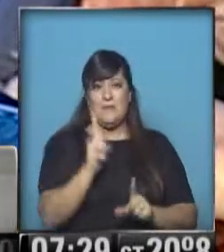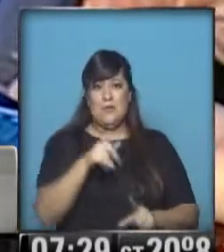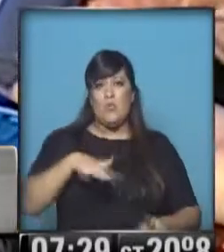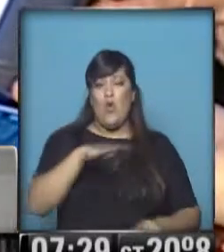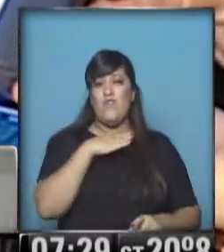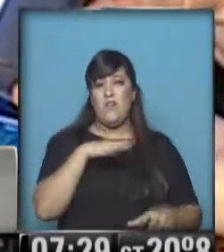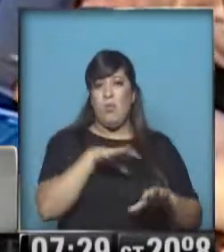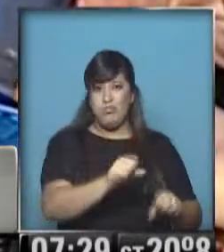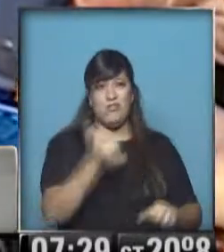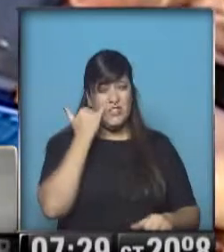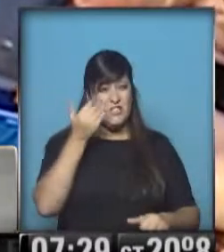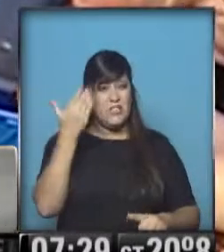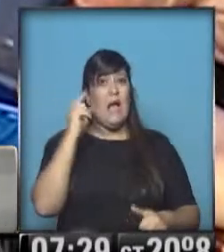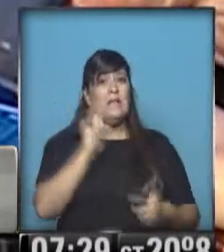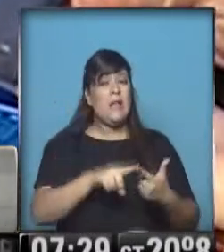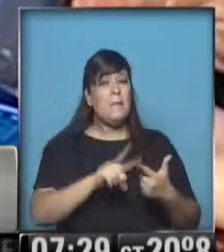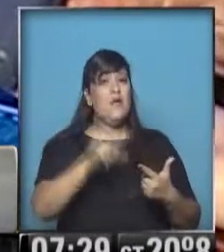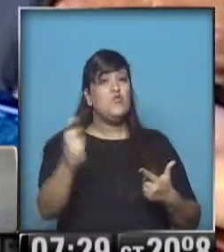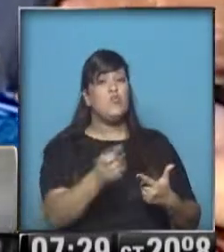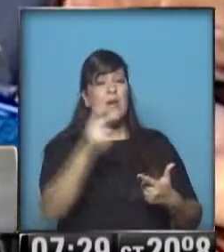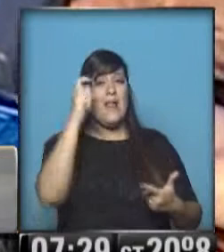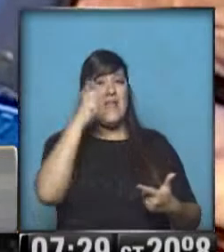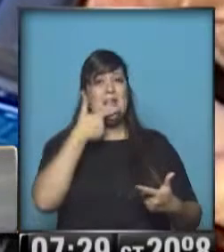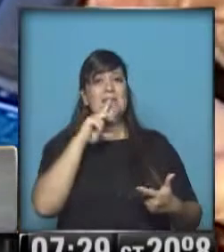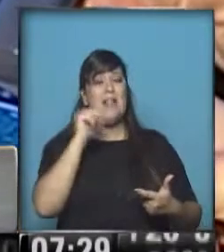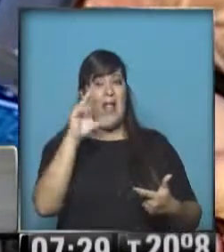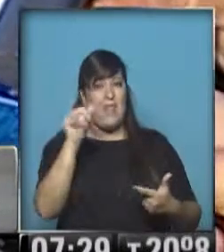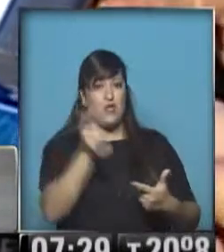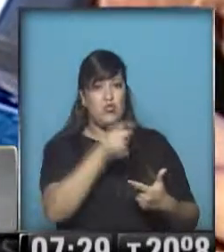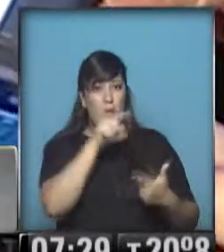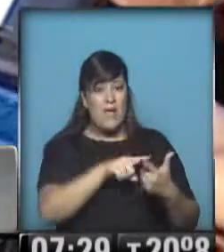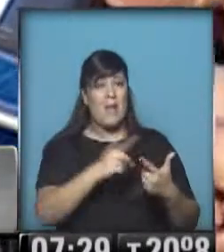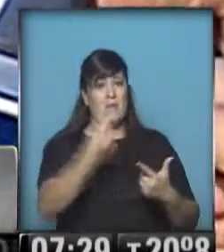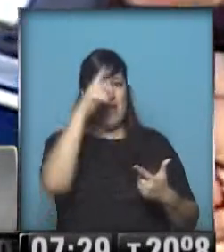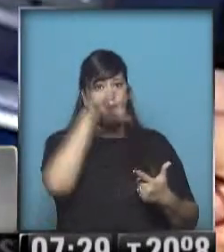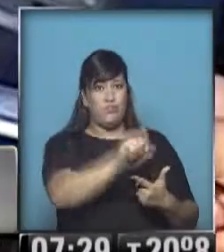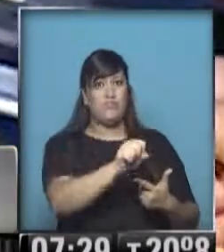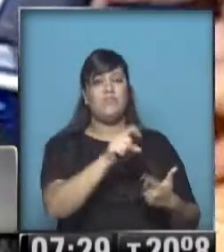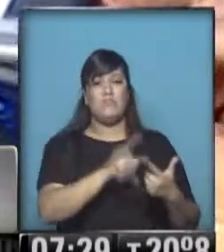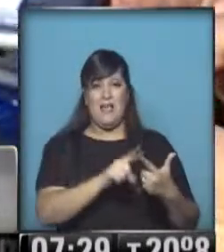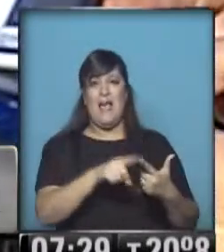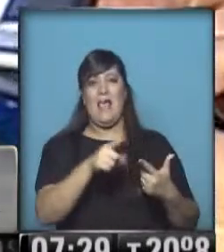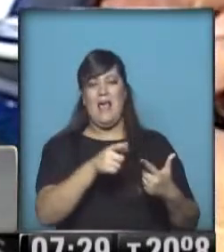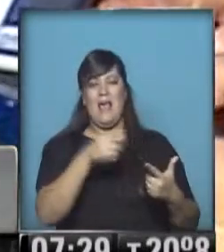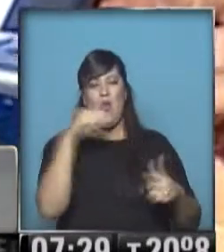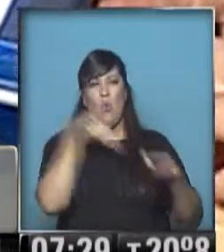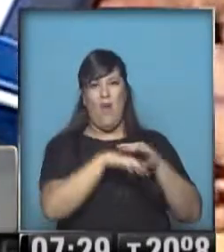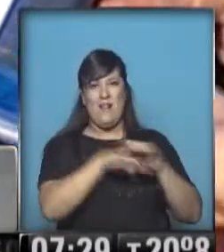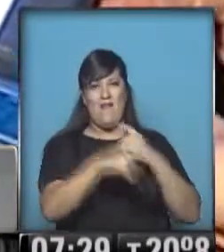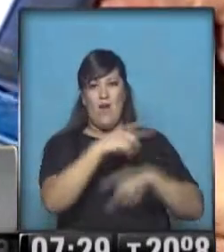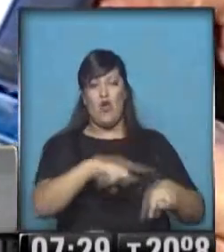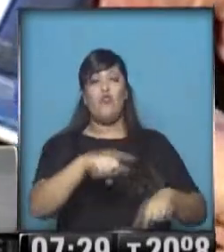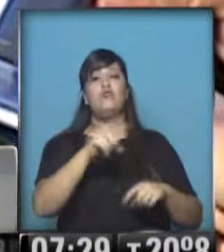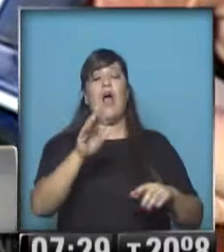hubiéramos podido detener a la suegra de Marcos Estrada. La primera que detuvimos fue la suegra, que era su lugarteniente. A él fue detenido después de una